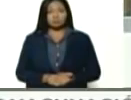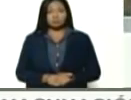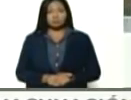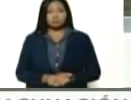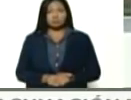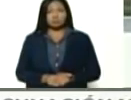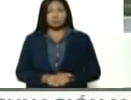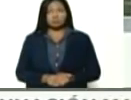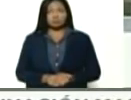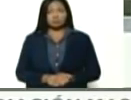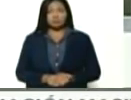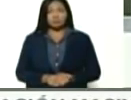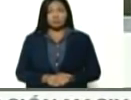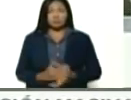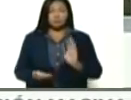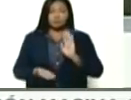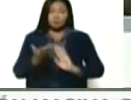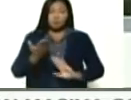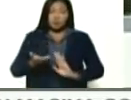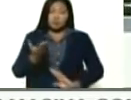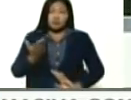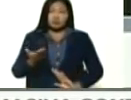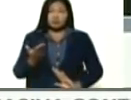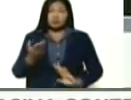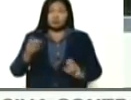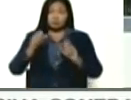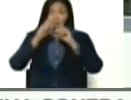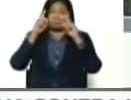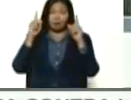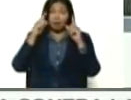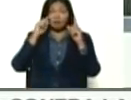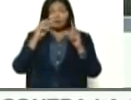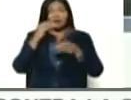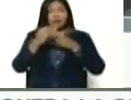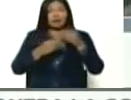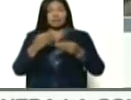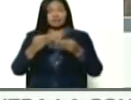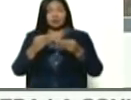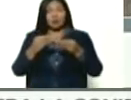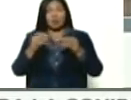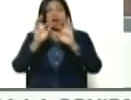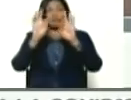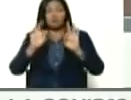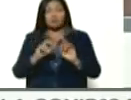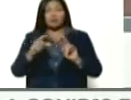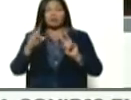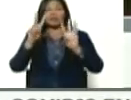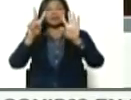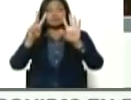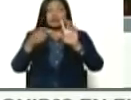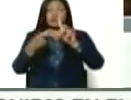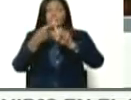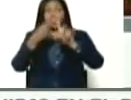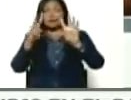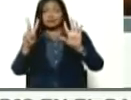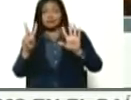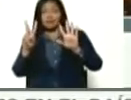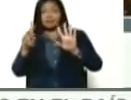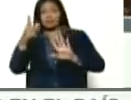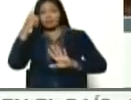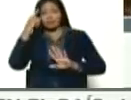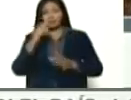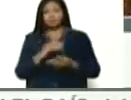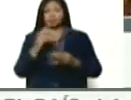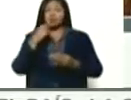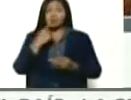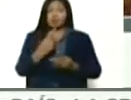la importancia de haber descubierto de haber creado el método 77 yo se lo digo